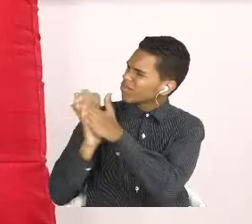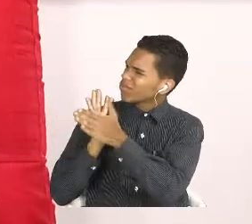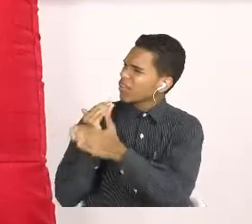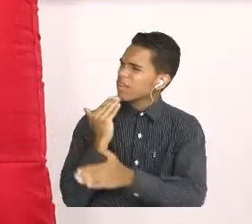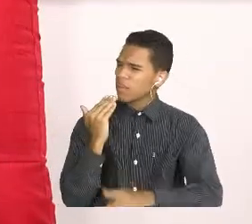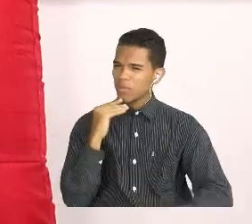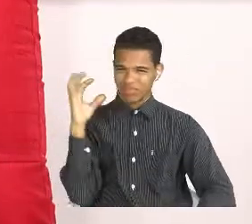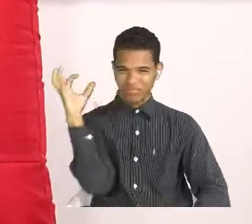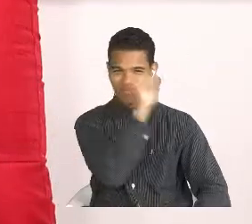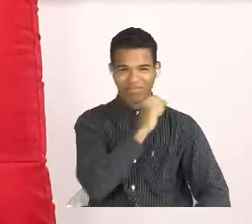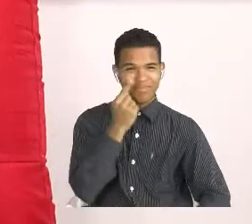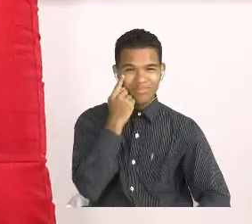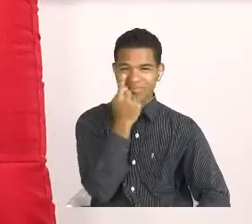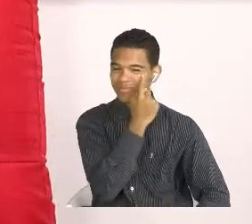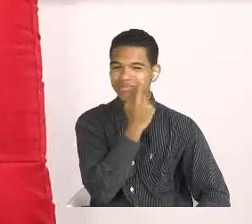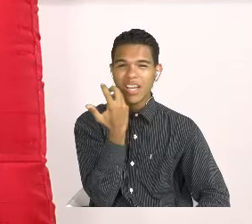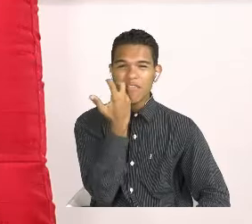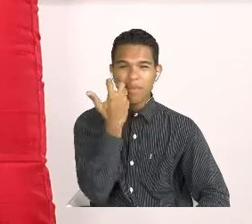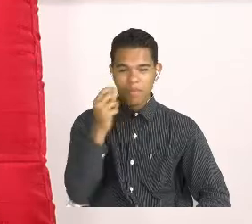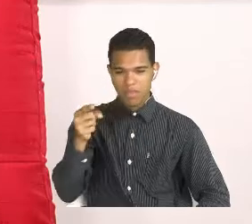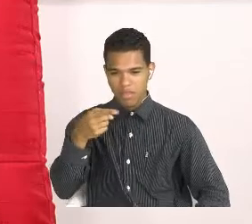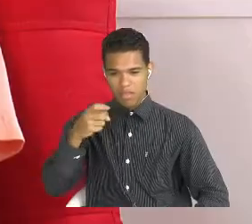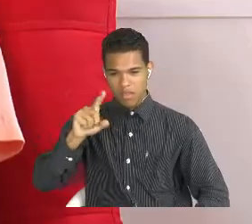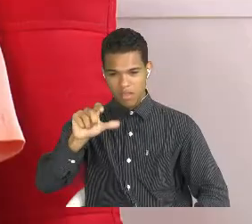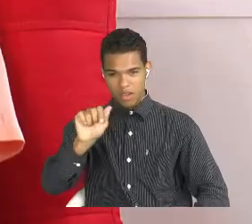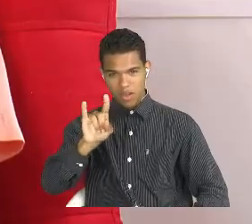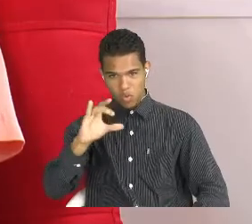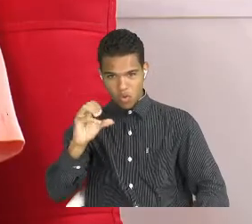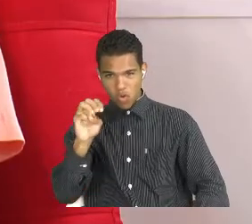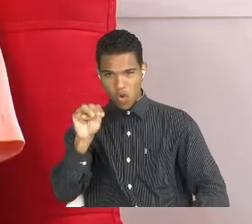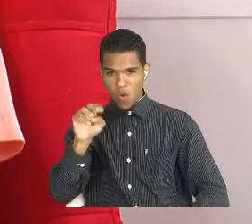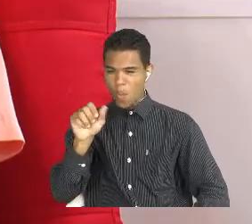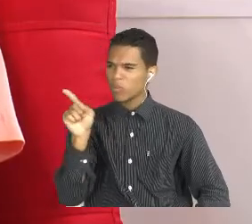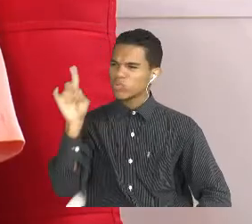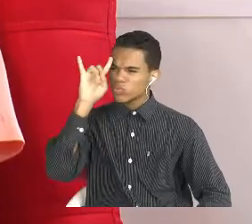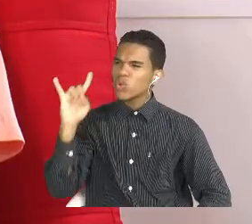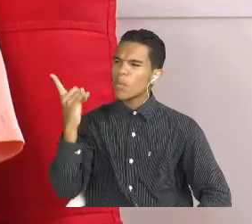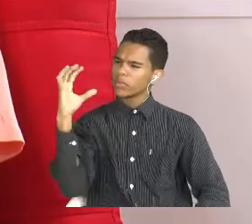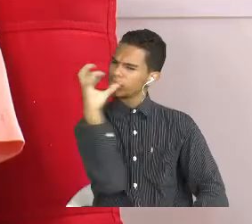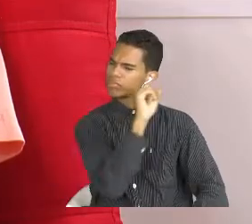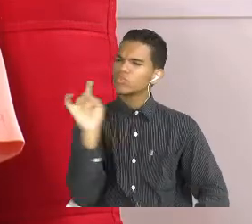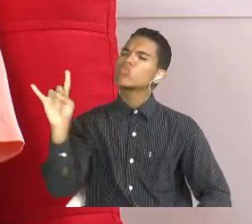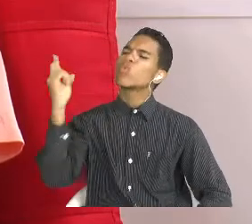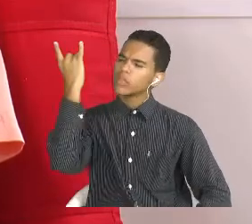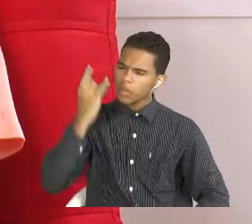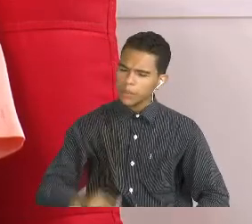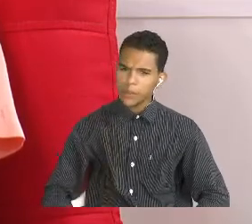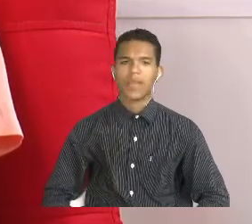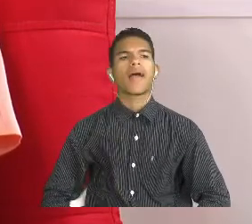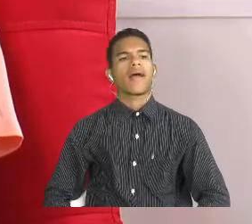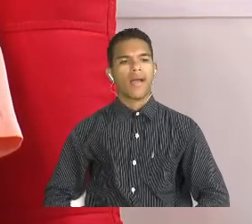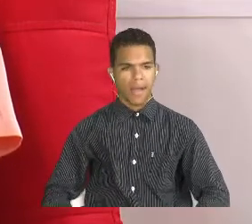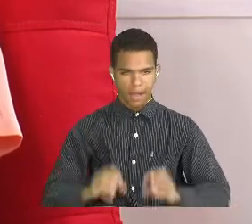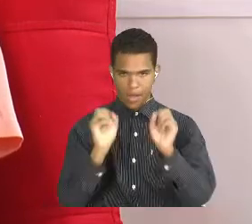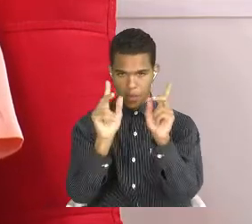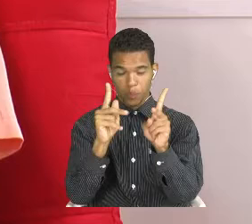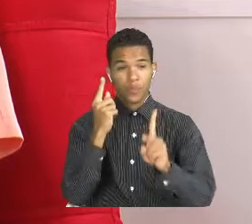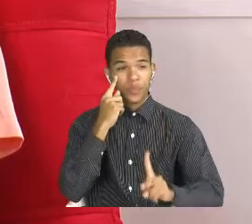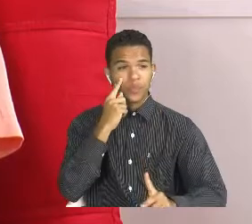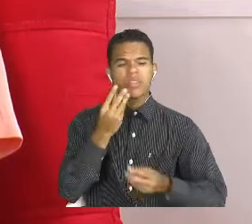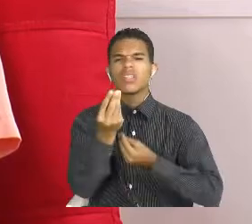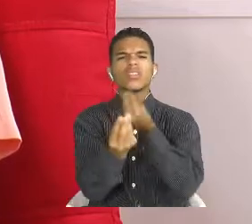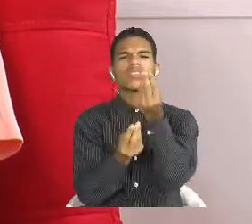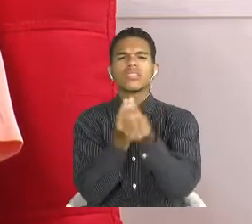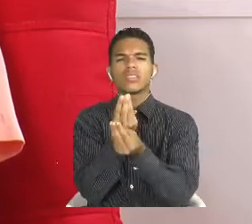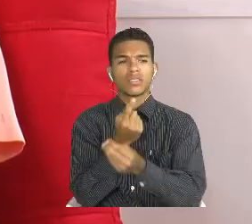paciente con glaucoma. Bueno, dentro del de proceso como tal de diagnóstico de esta patología, pues obviamente va